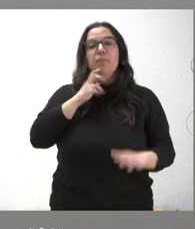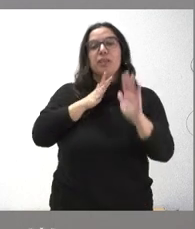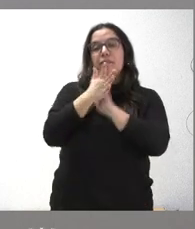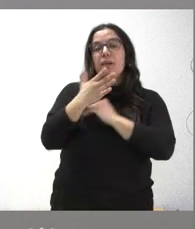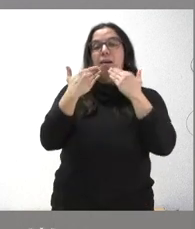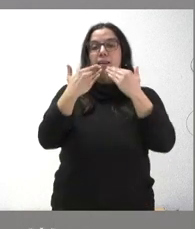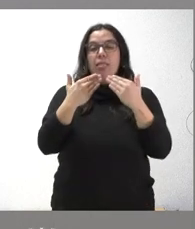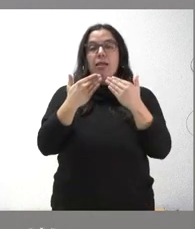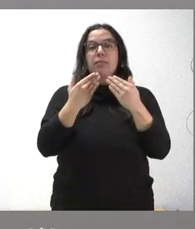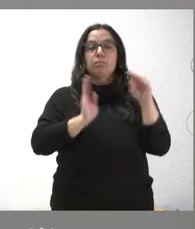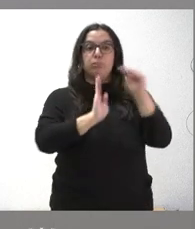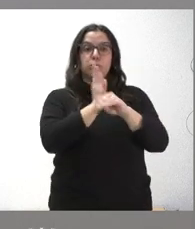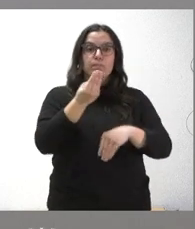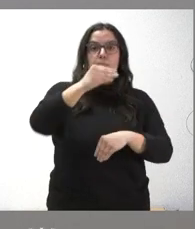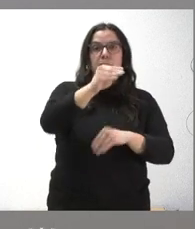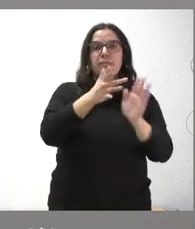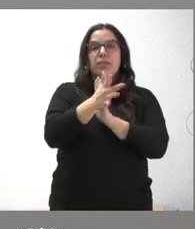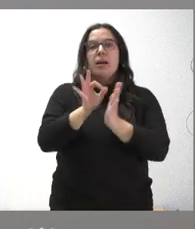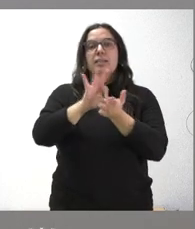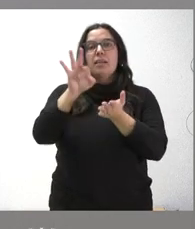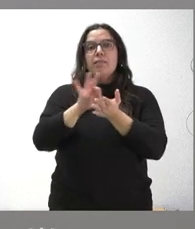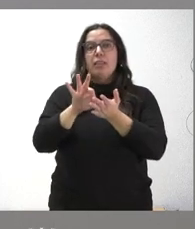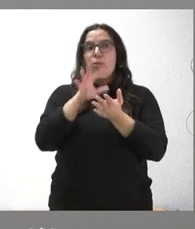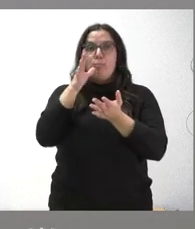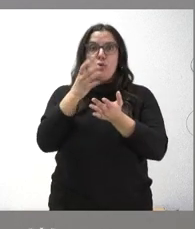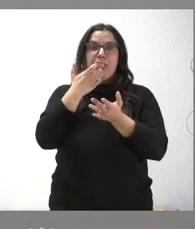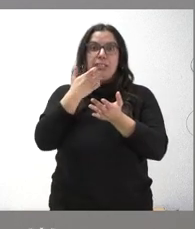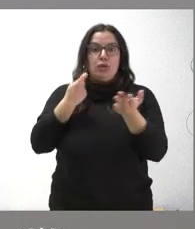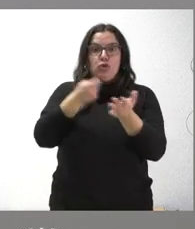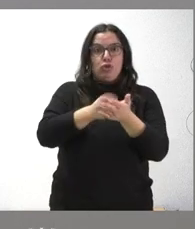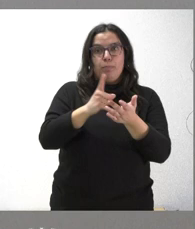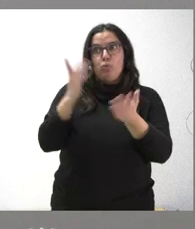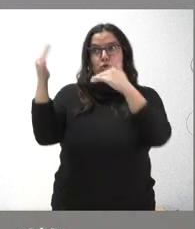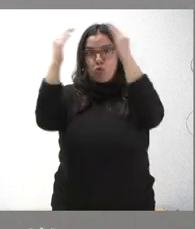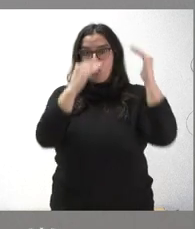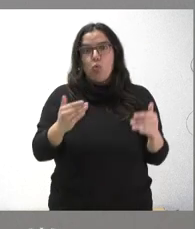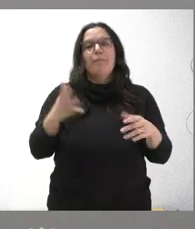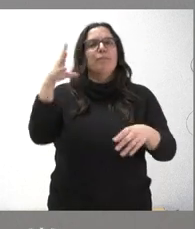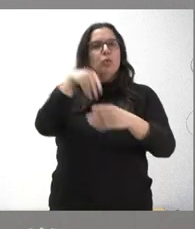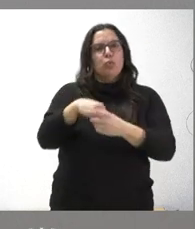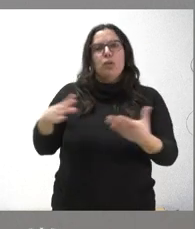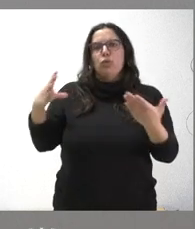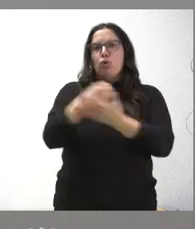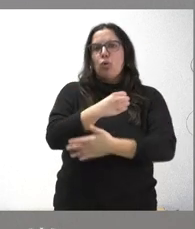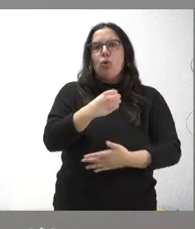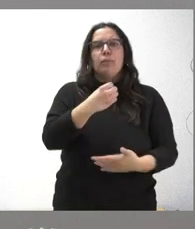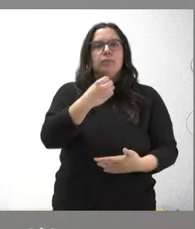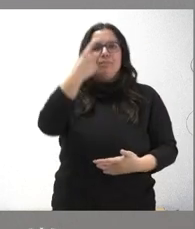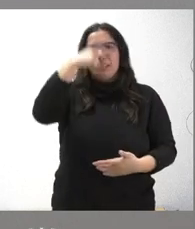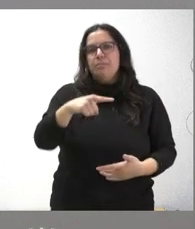con esto estamos dando servicio a todo el déficit del transporte incluye por tanto todo lo que es como saben ustedes